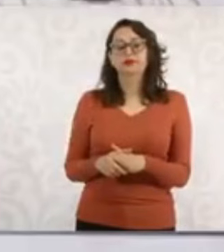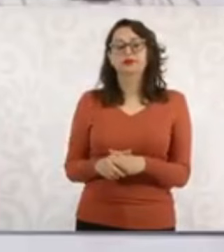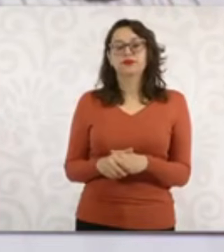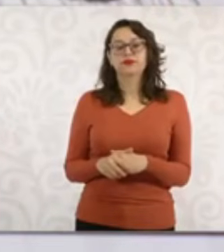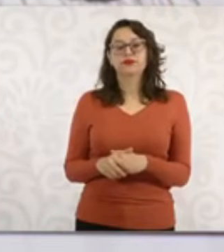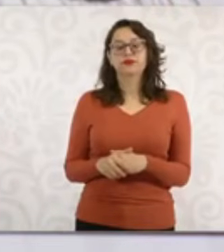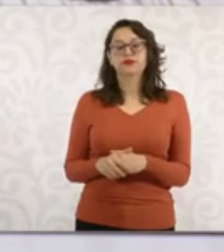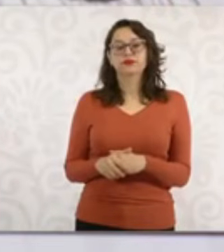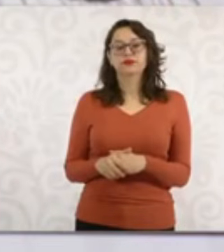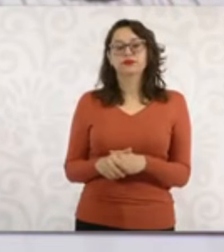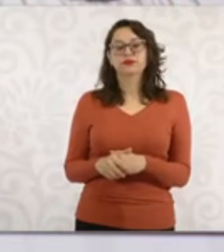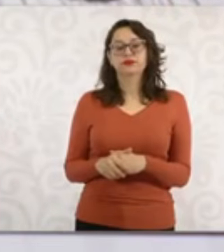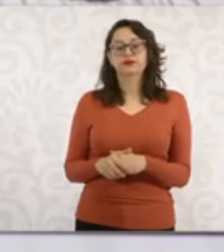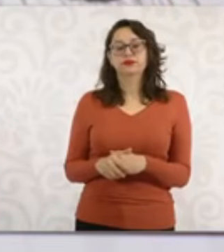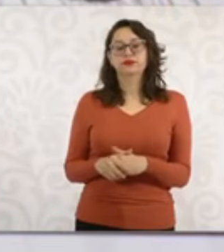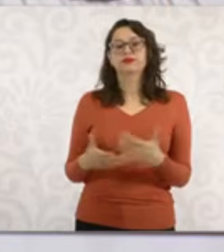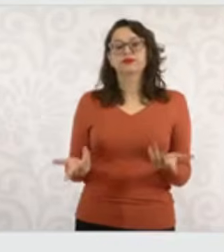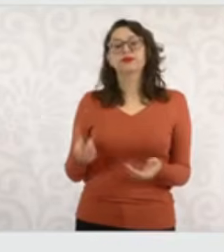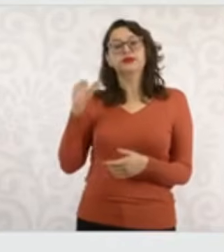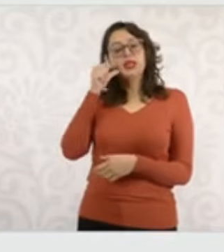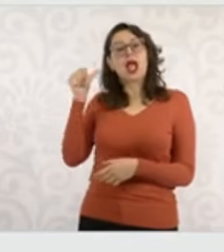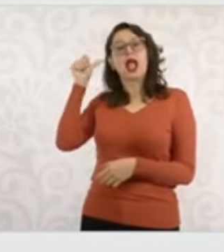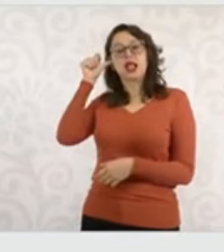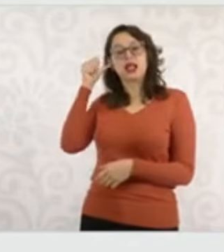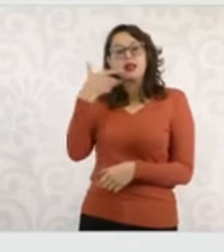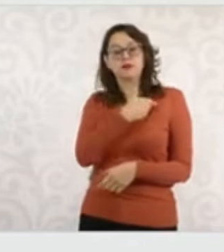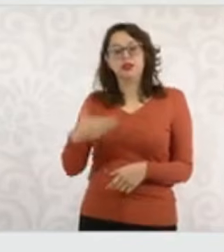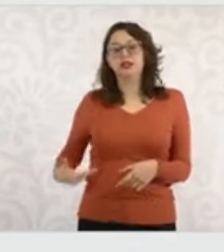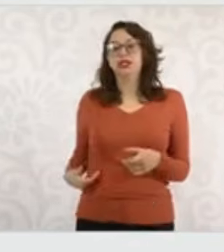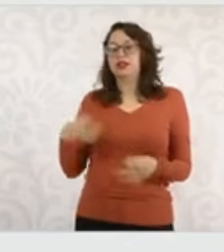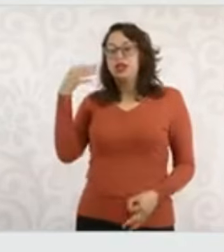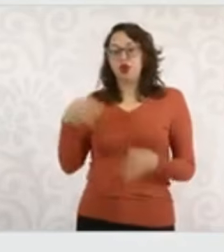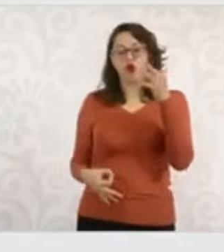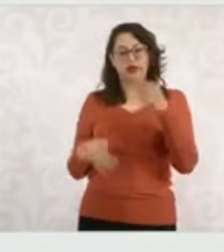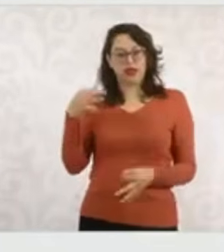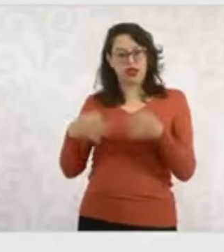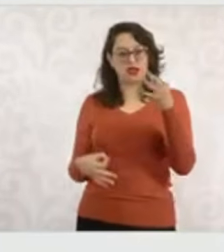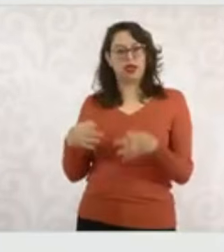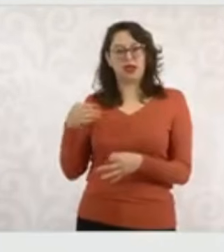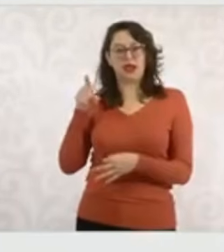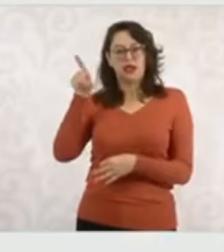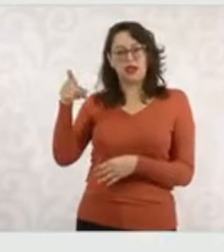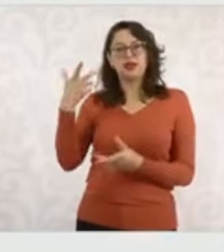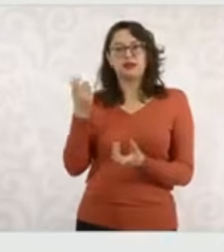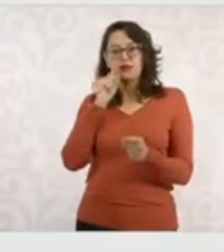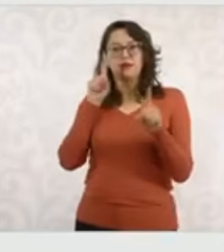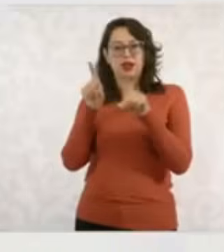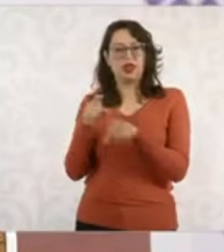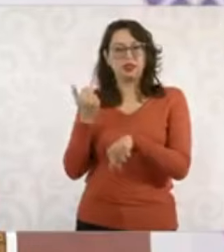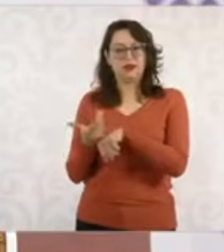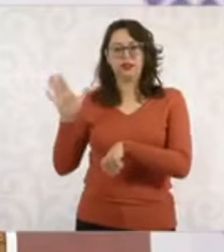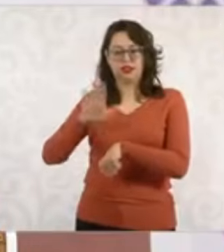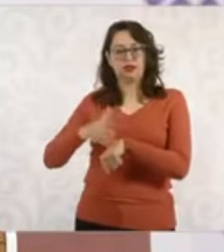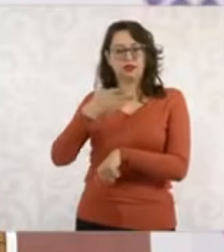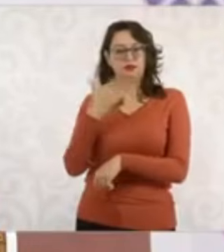de prensa el presidente de la Corte y el titular del órgano administrativo. Y me llamó mucho la atención